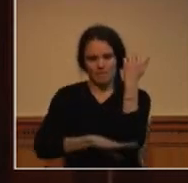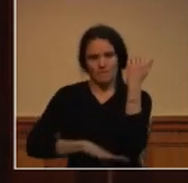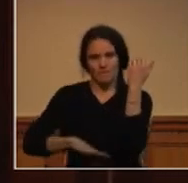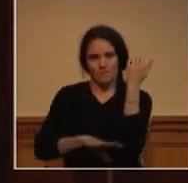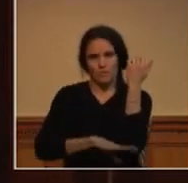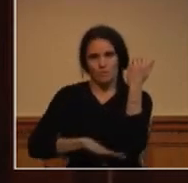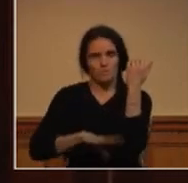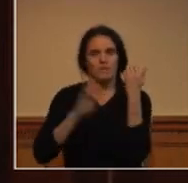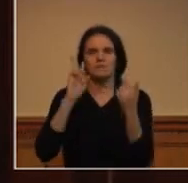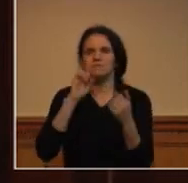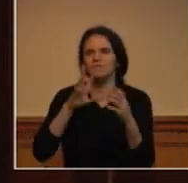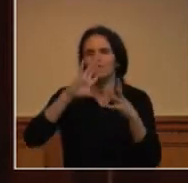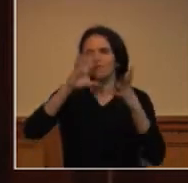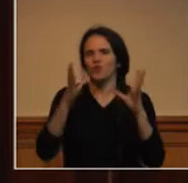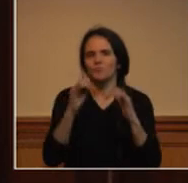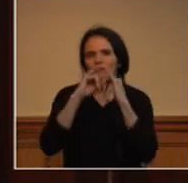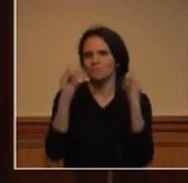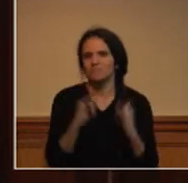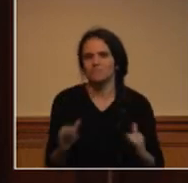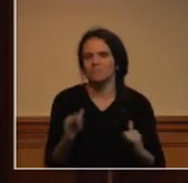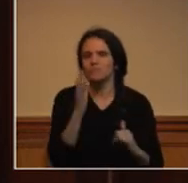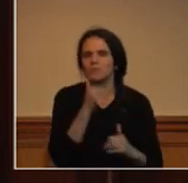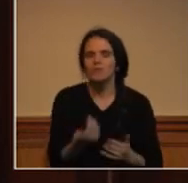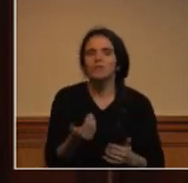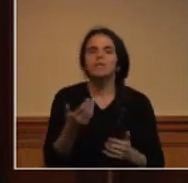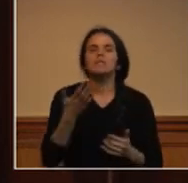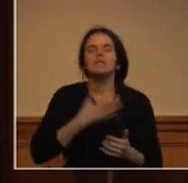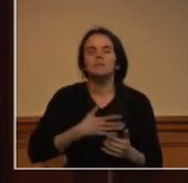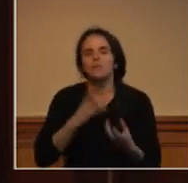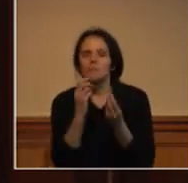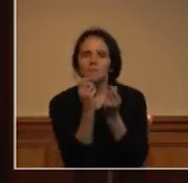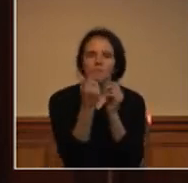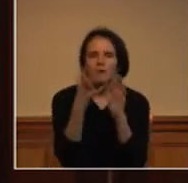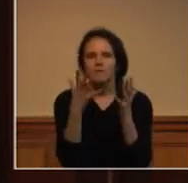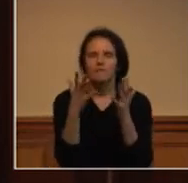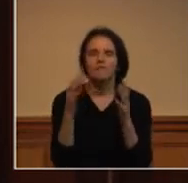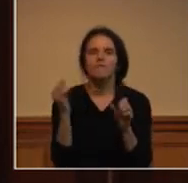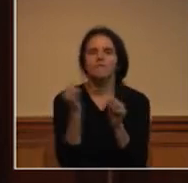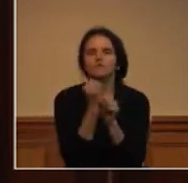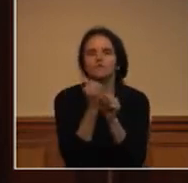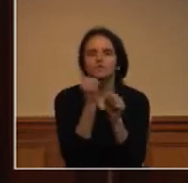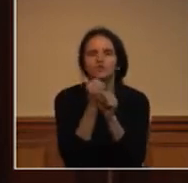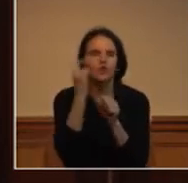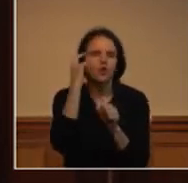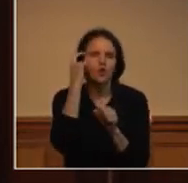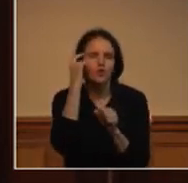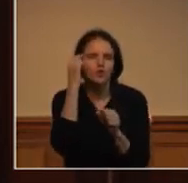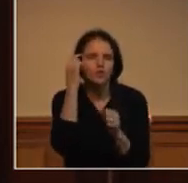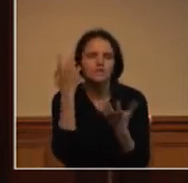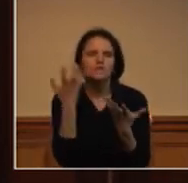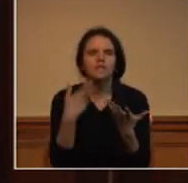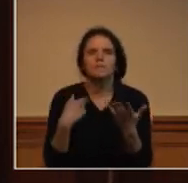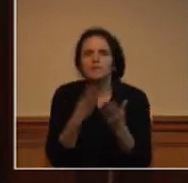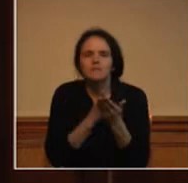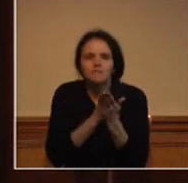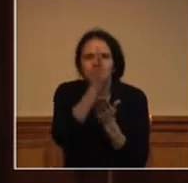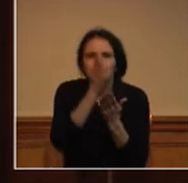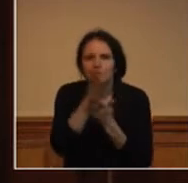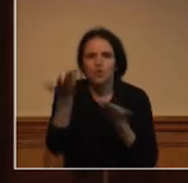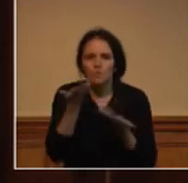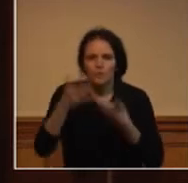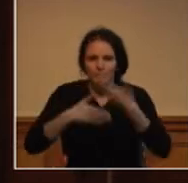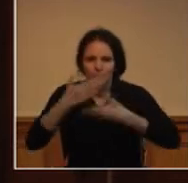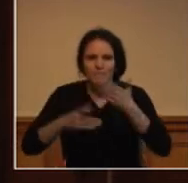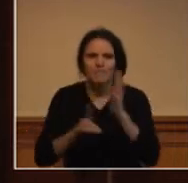forma para estimular la función cognitiva, y vamos a ver qué pasa con estas trayectorias y vamos a ver si